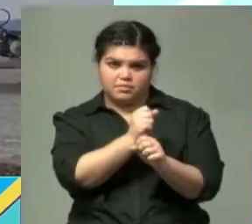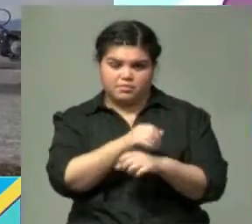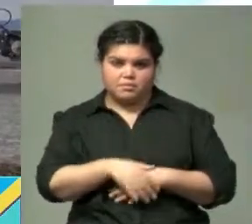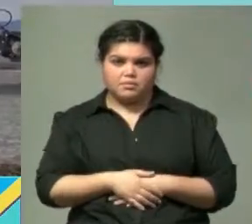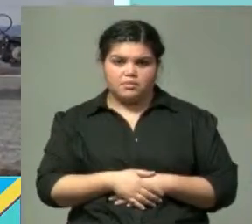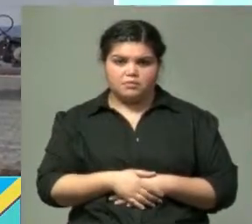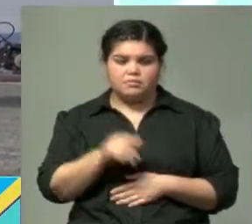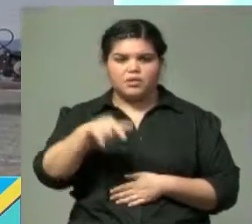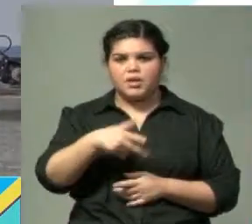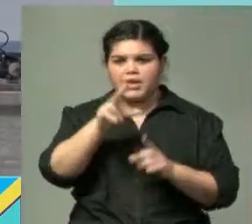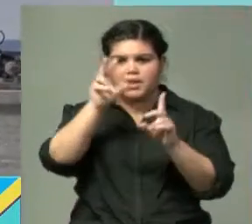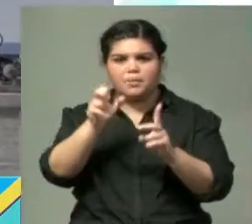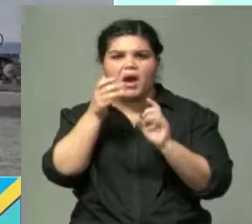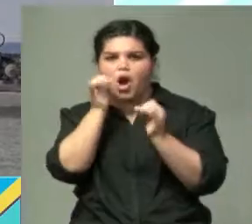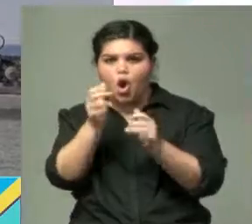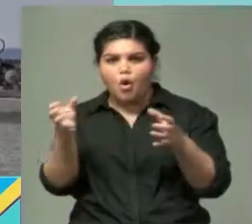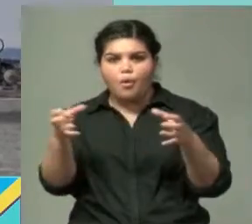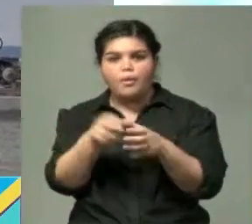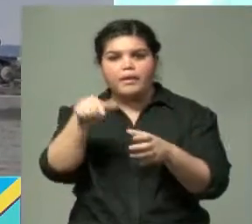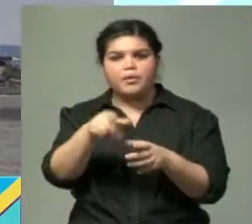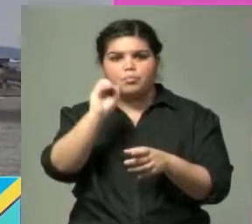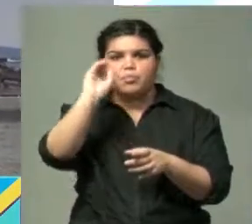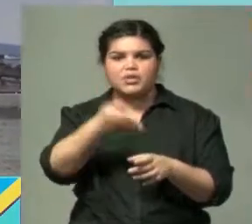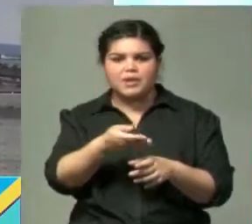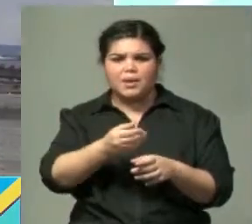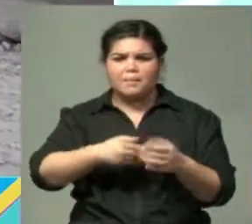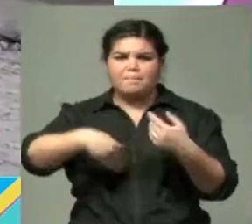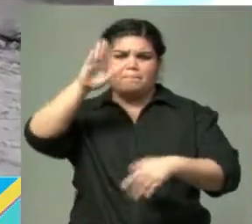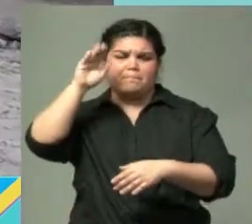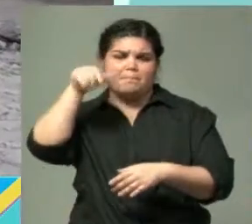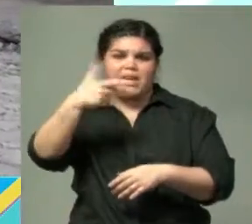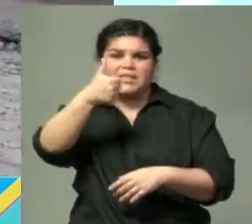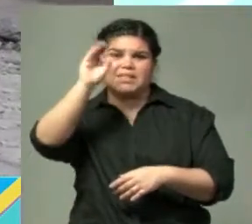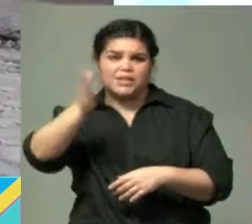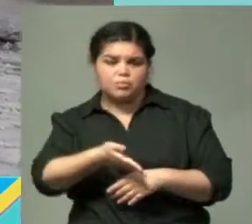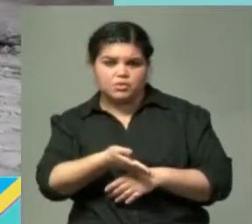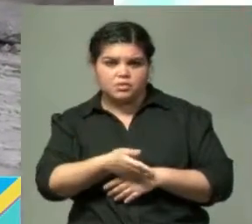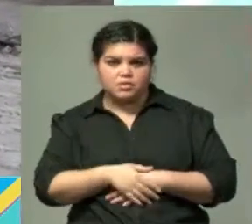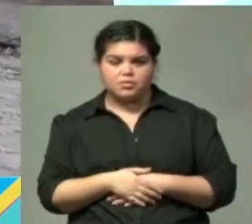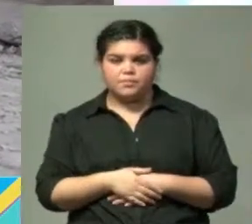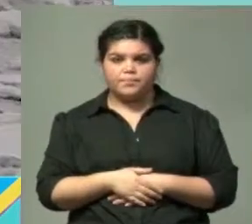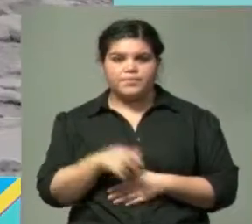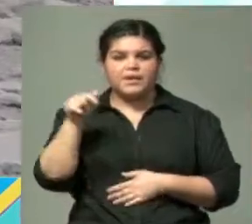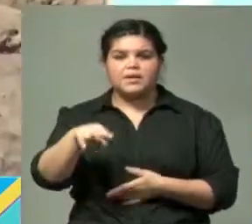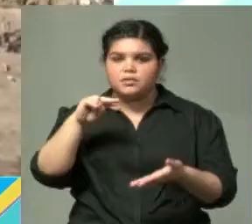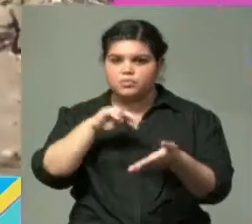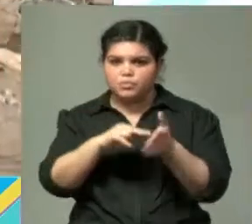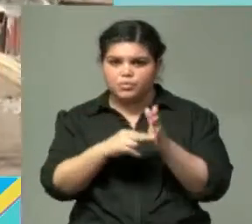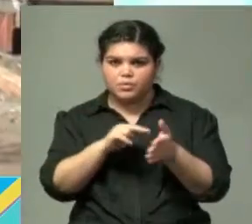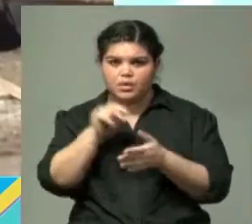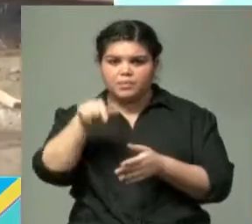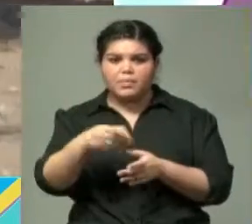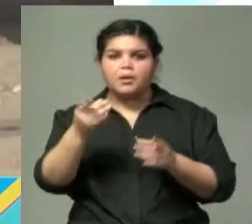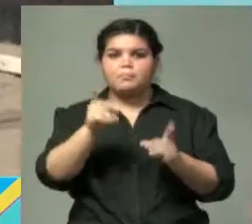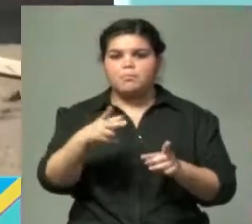la juventud, precisamente, ese porcentaje se amplía casi al 60%. Es un problema que tenemos en el